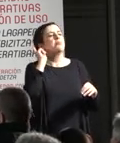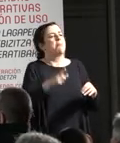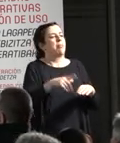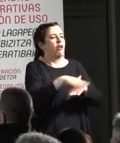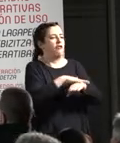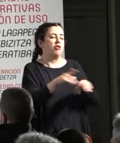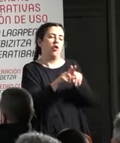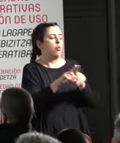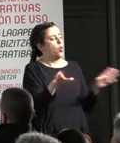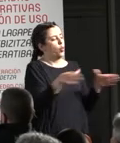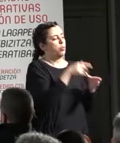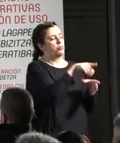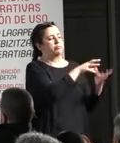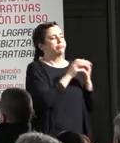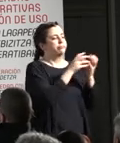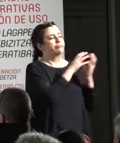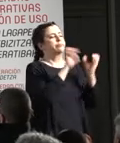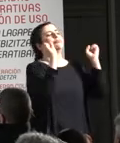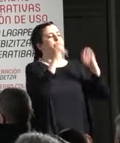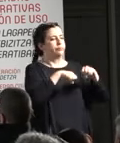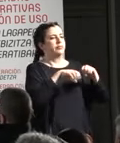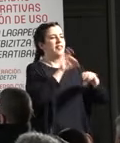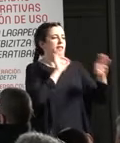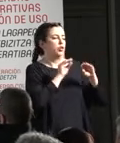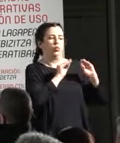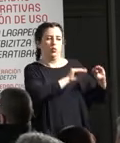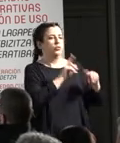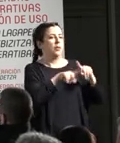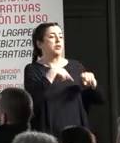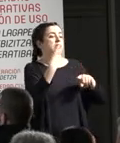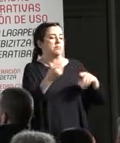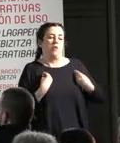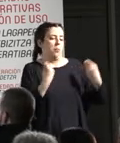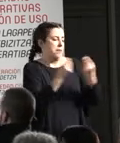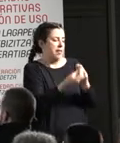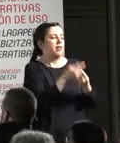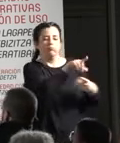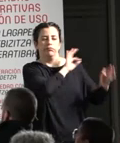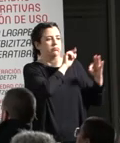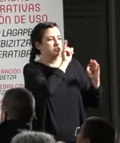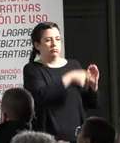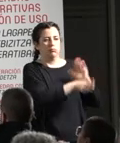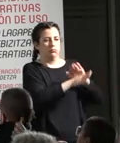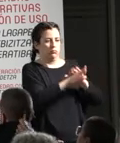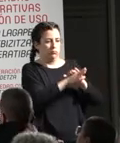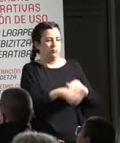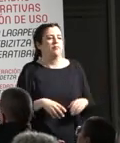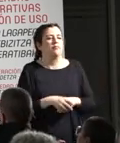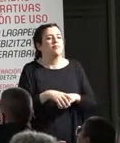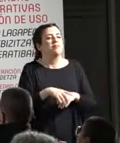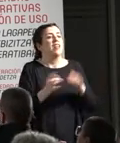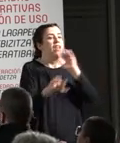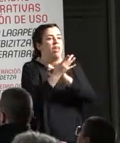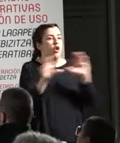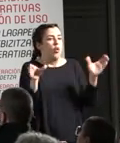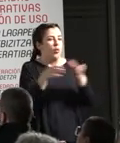para que decida, tome decisiones sobre el devenir del proyecto y de la convivencia después. Se genera comunidad Y luego es una